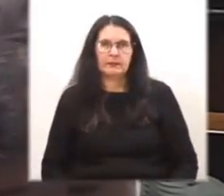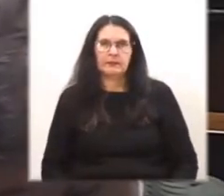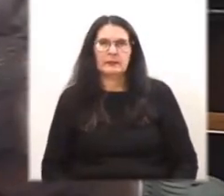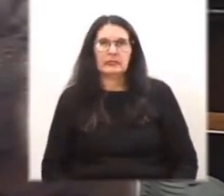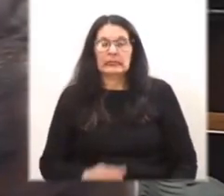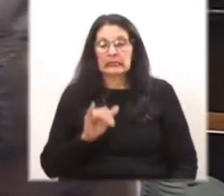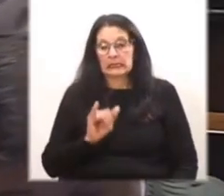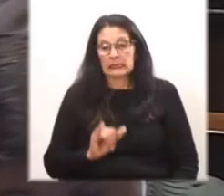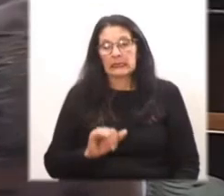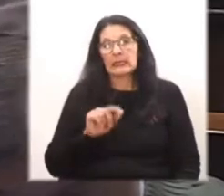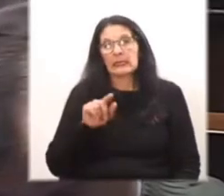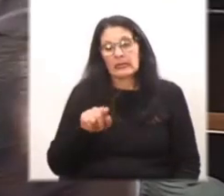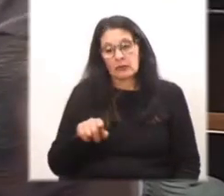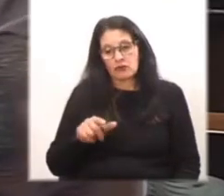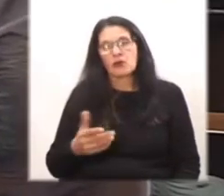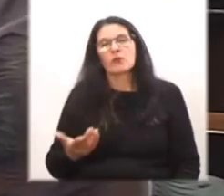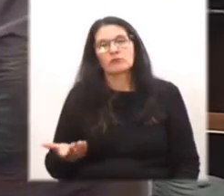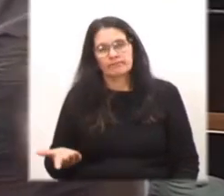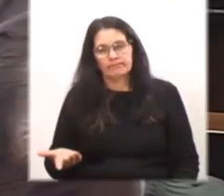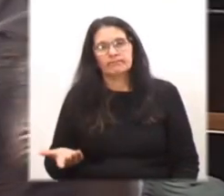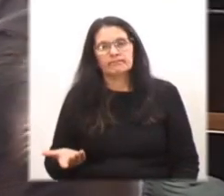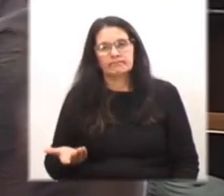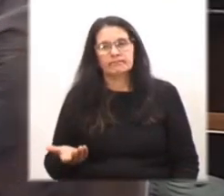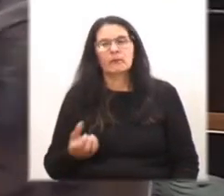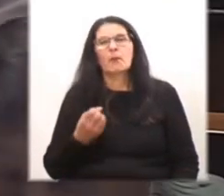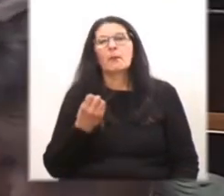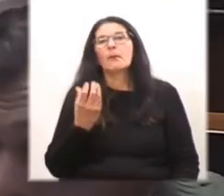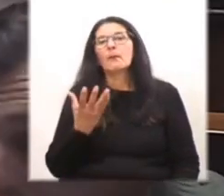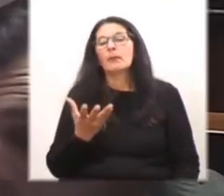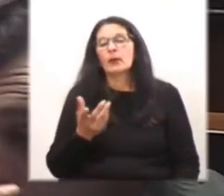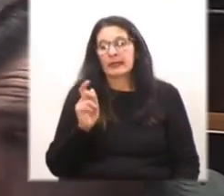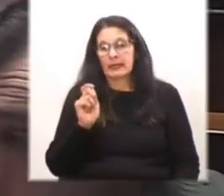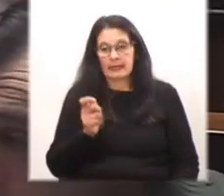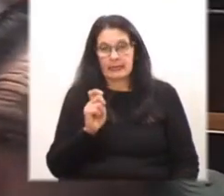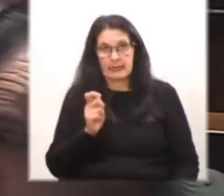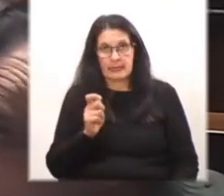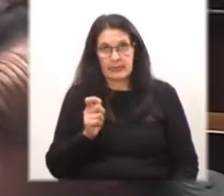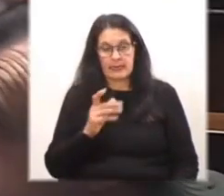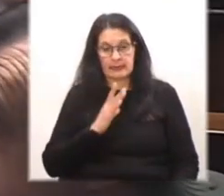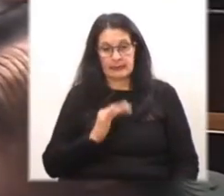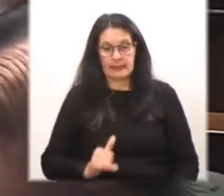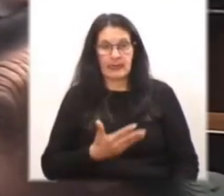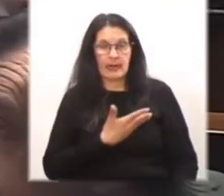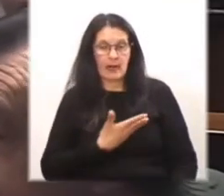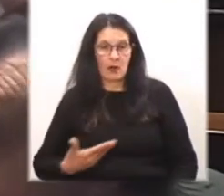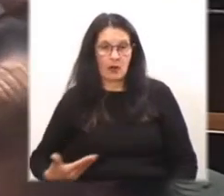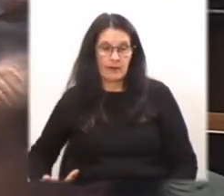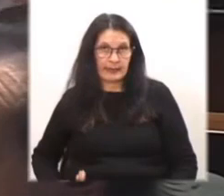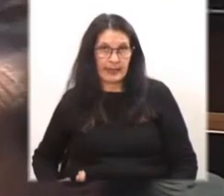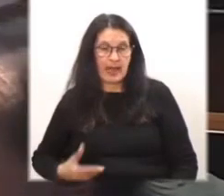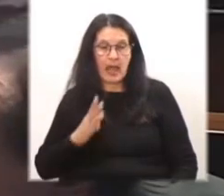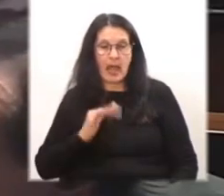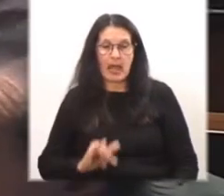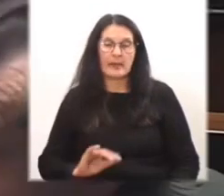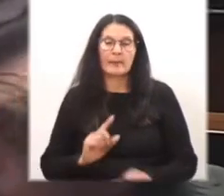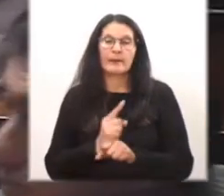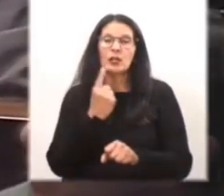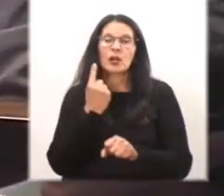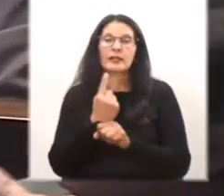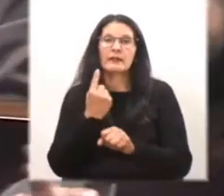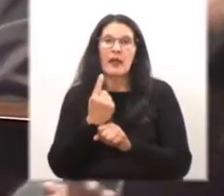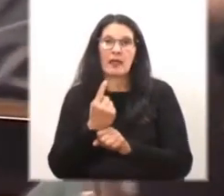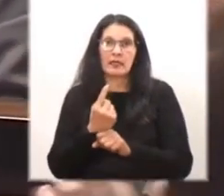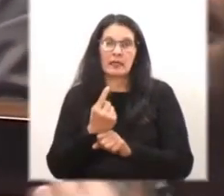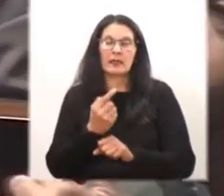Y eso pasa, señor presidente, porque a quienes les toca gobernar ponen las prioridades en otro lado. Y